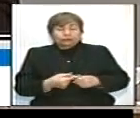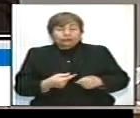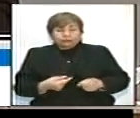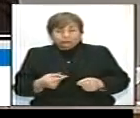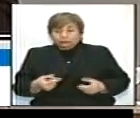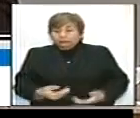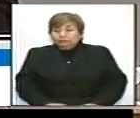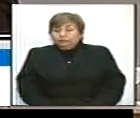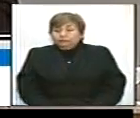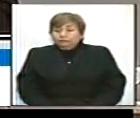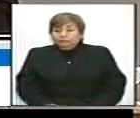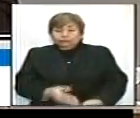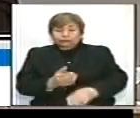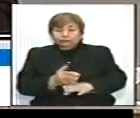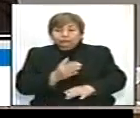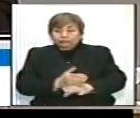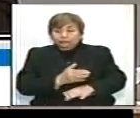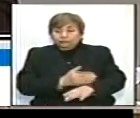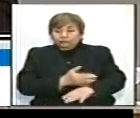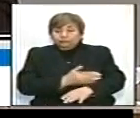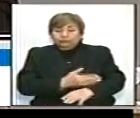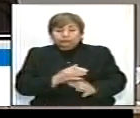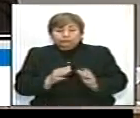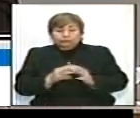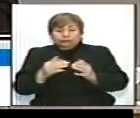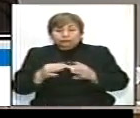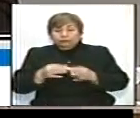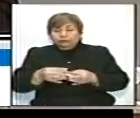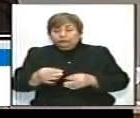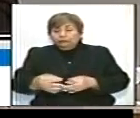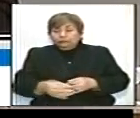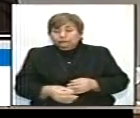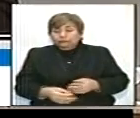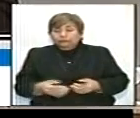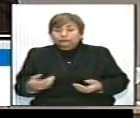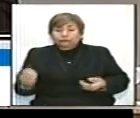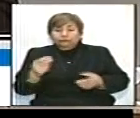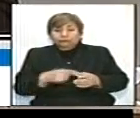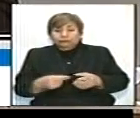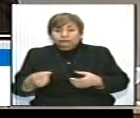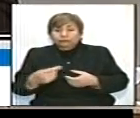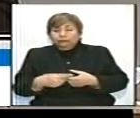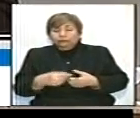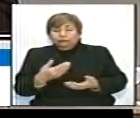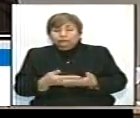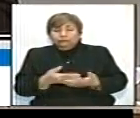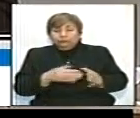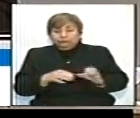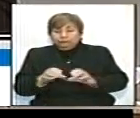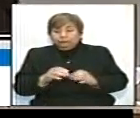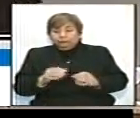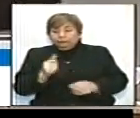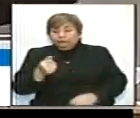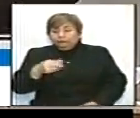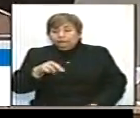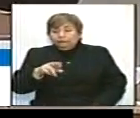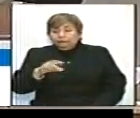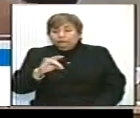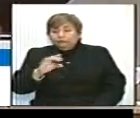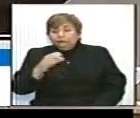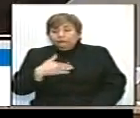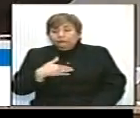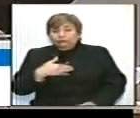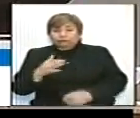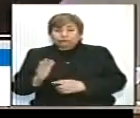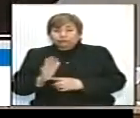el desarrollo y la creación y la complementación de este importante proyecto en la región de Apurímac. Como representante